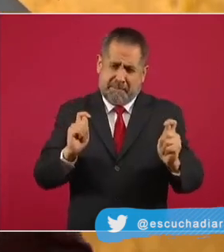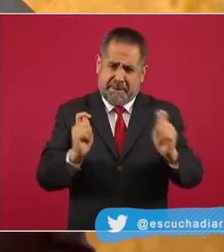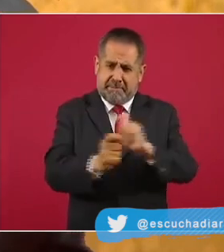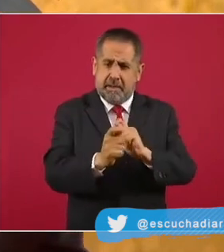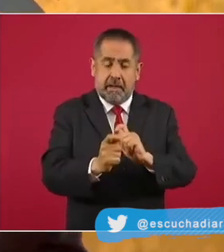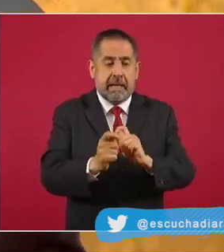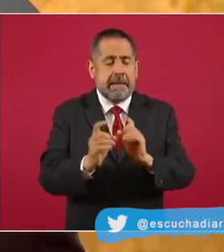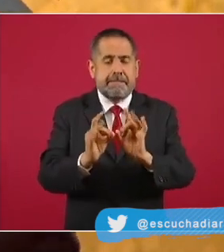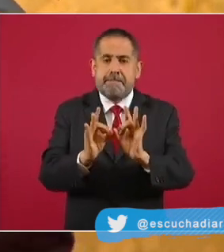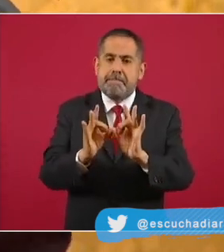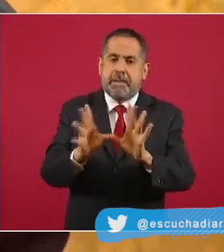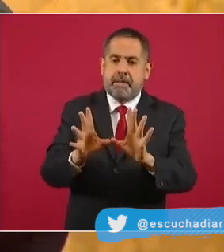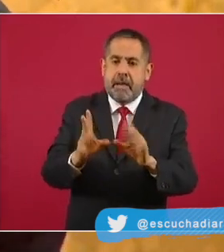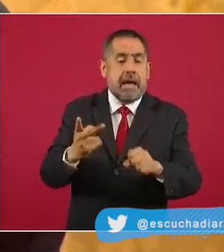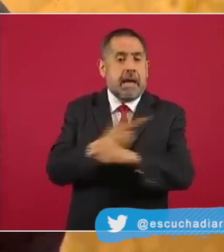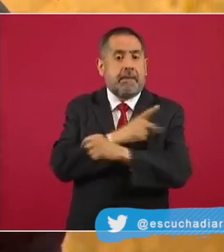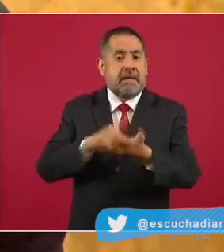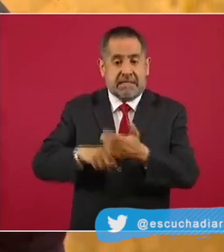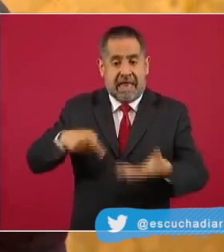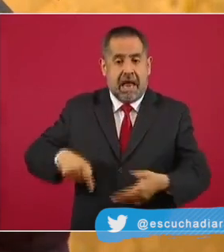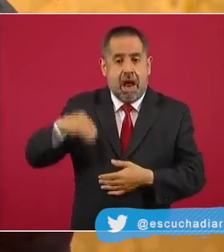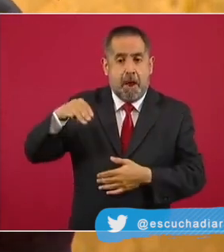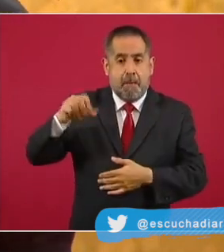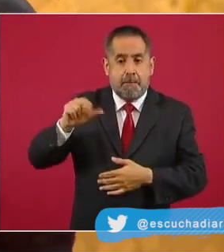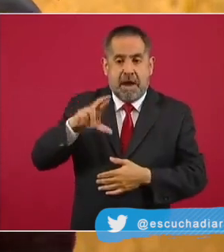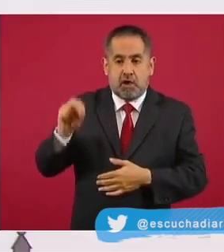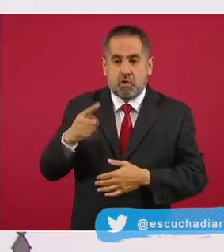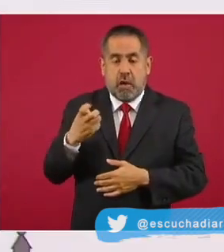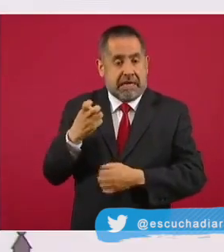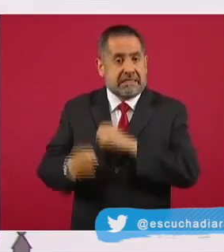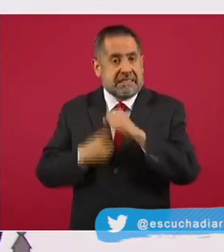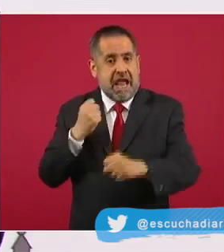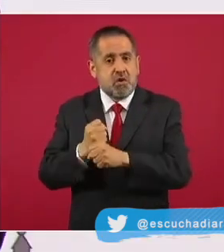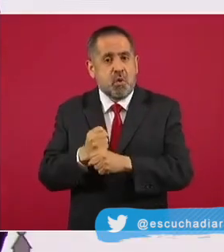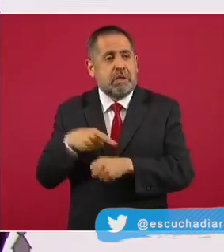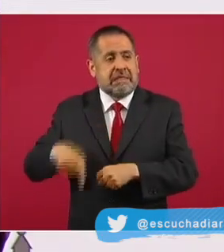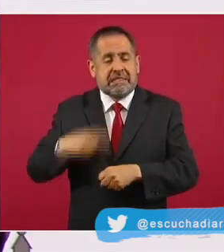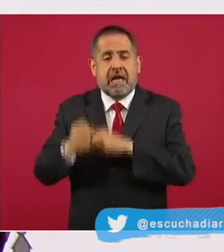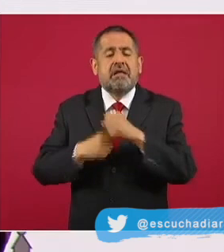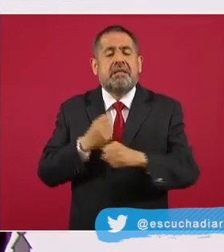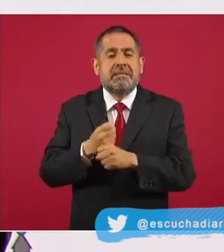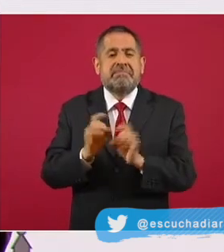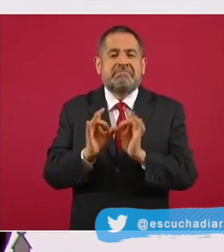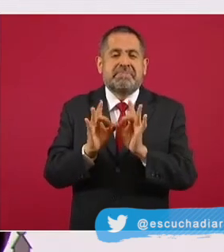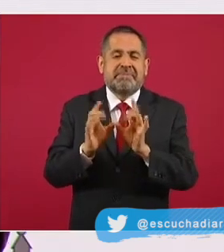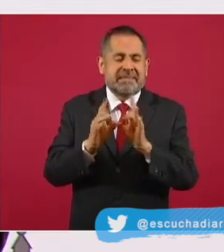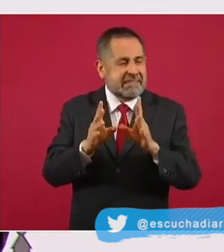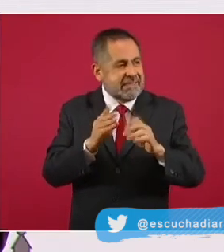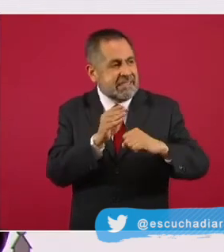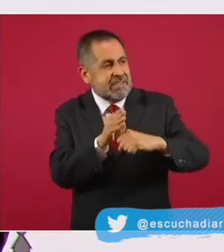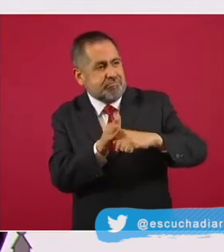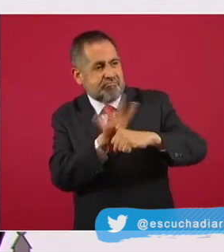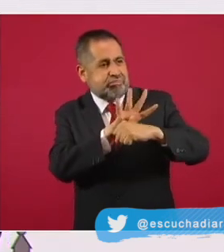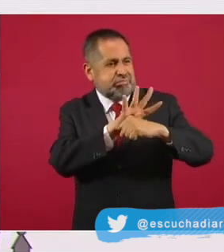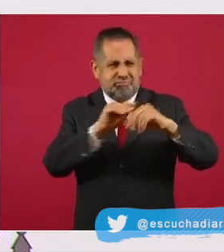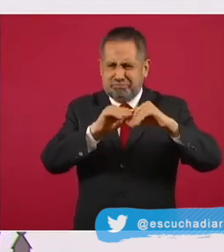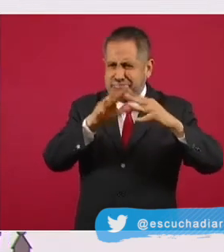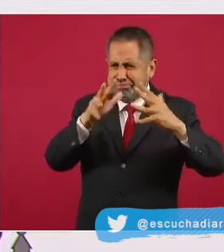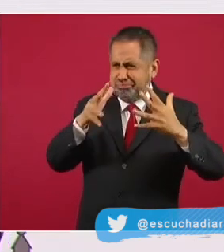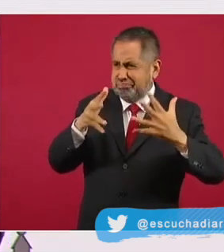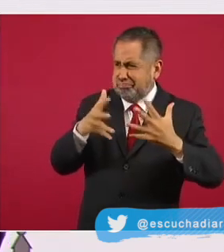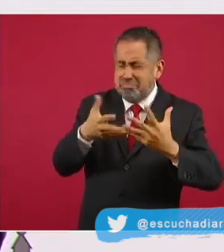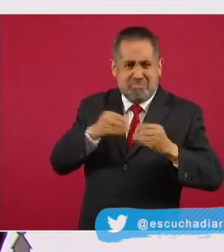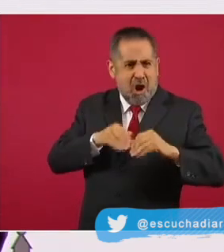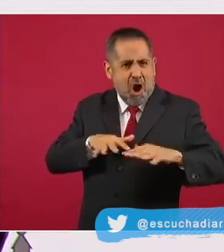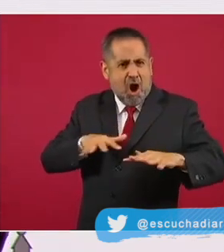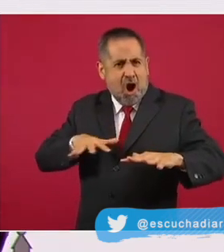en marzo de este año llegó al país la pandemia del nuevo coronavirus, que